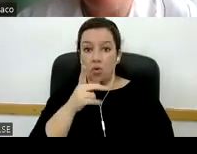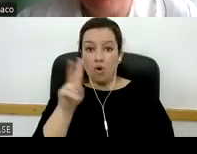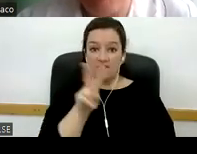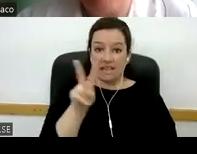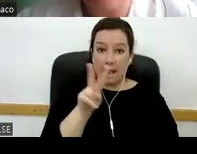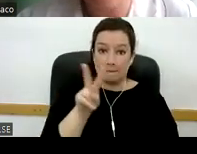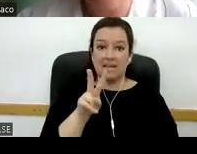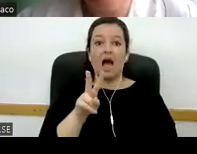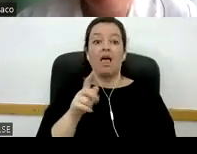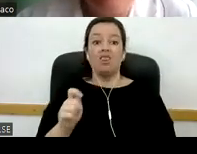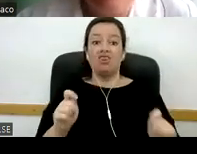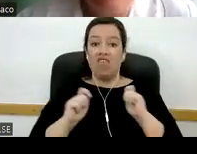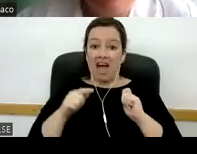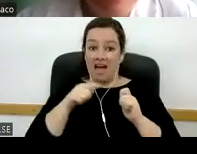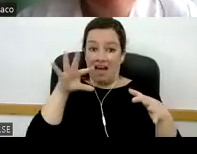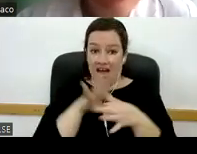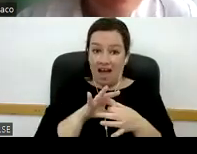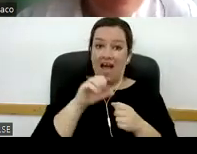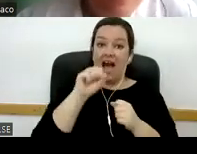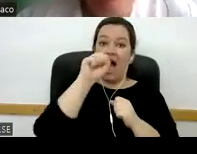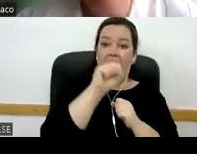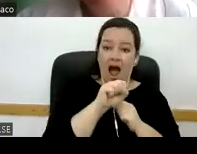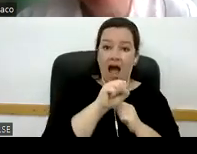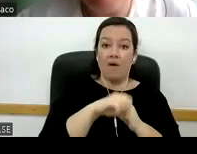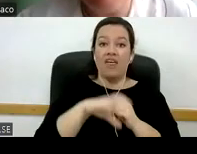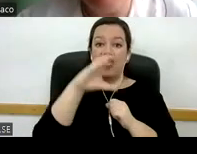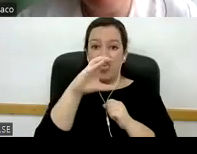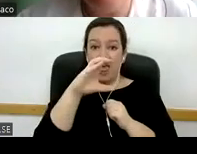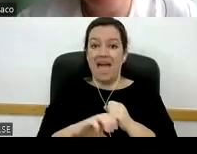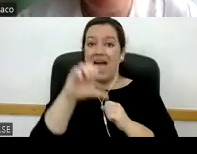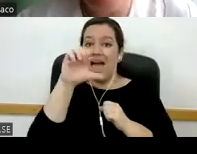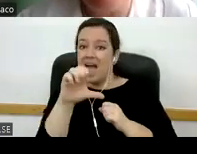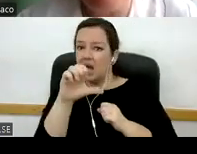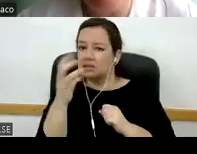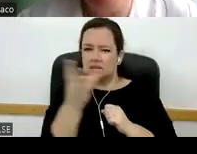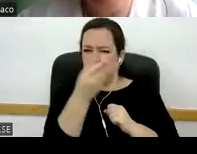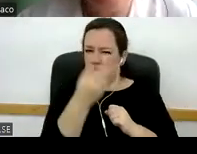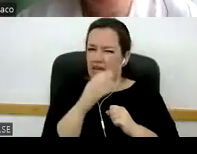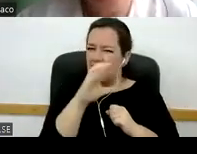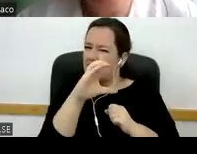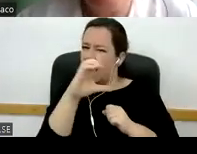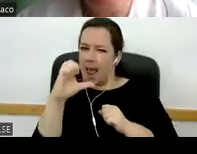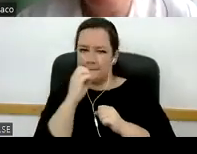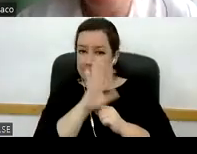vitaminas antioxidantes, A, C y E, fundamentalmente, sobre todo C y E,